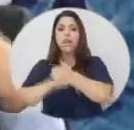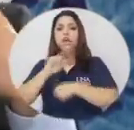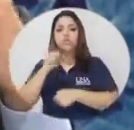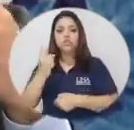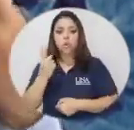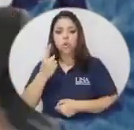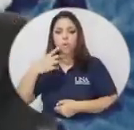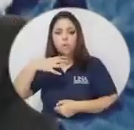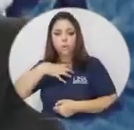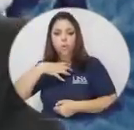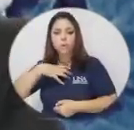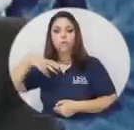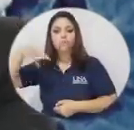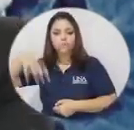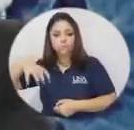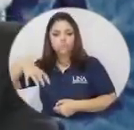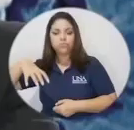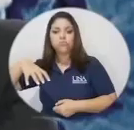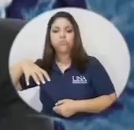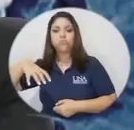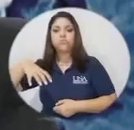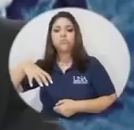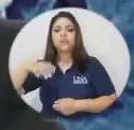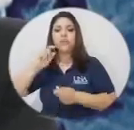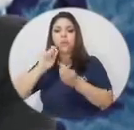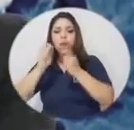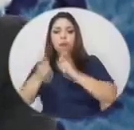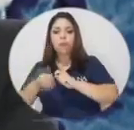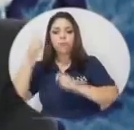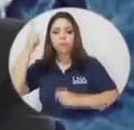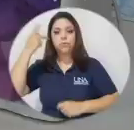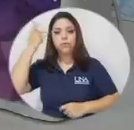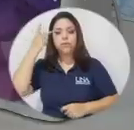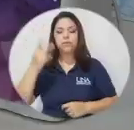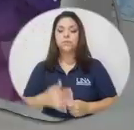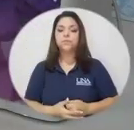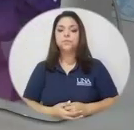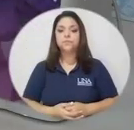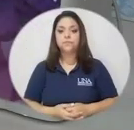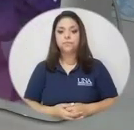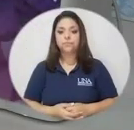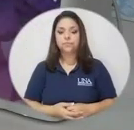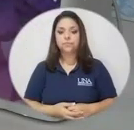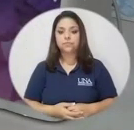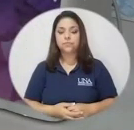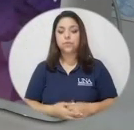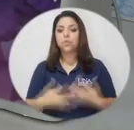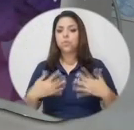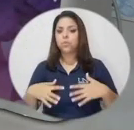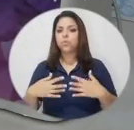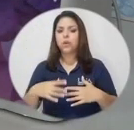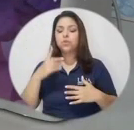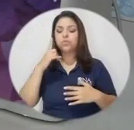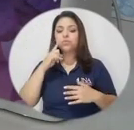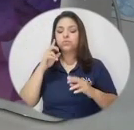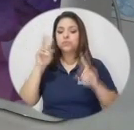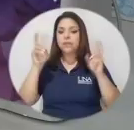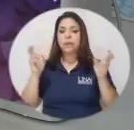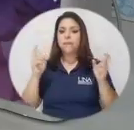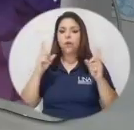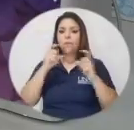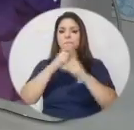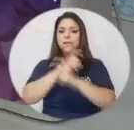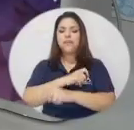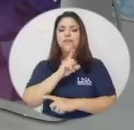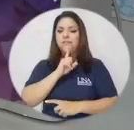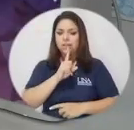electoralmente de ese proceso de polarización política. Sí, un panorama bastante complejo.